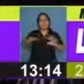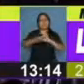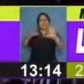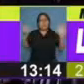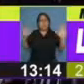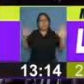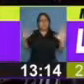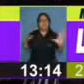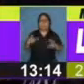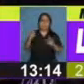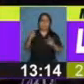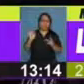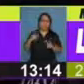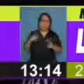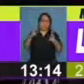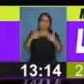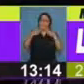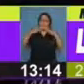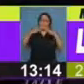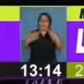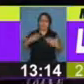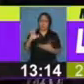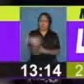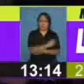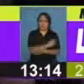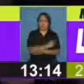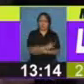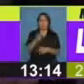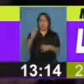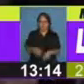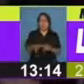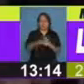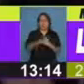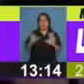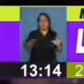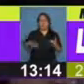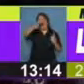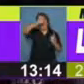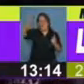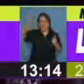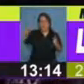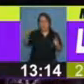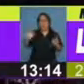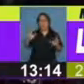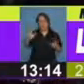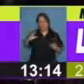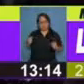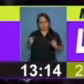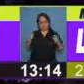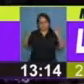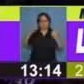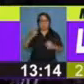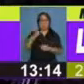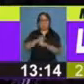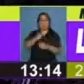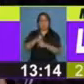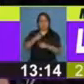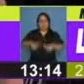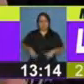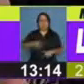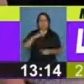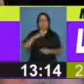Realmente no me queda más que palabra de agradecimiento a todos los libertarios, leones, jujeños, argentinos que han trabajado en esto. ¿Cómo va a encarar